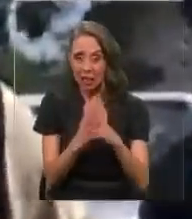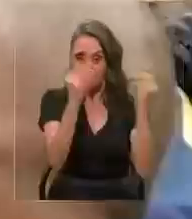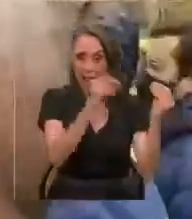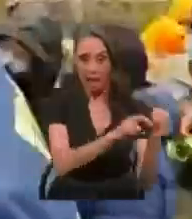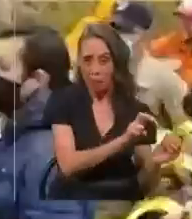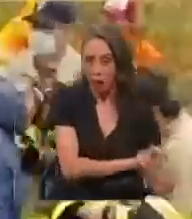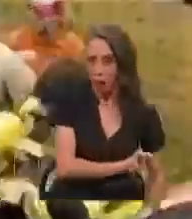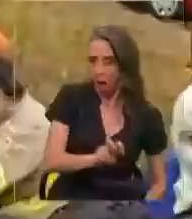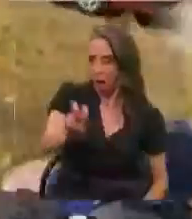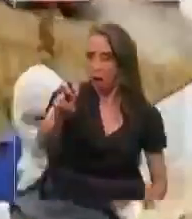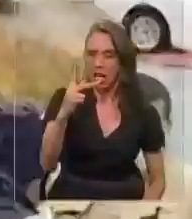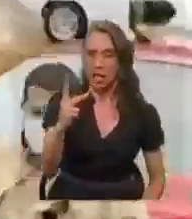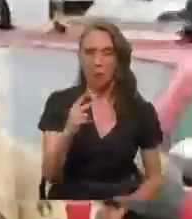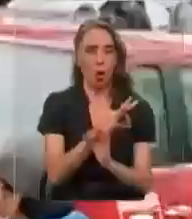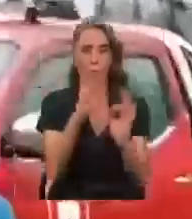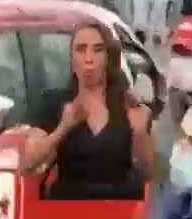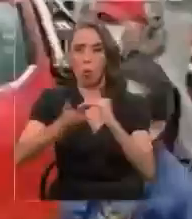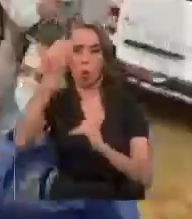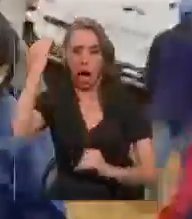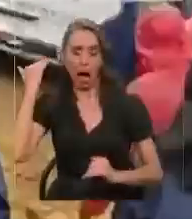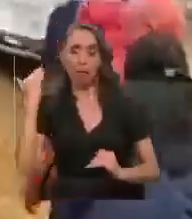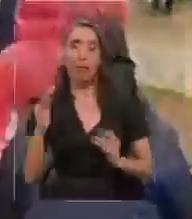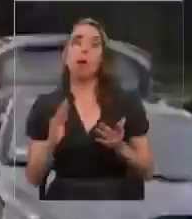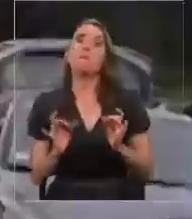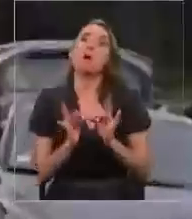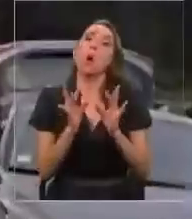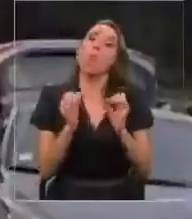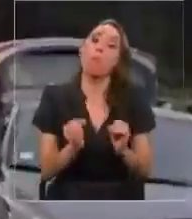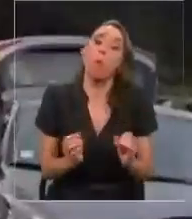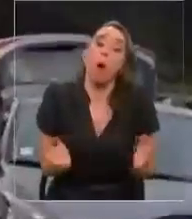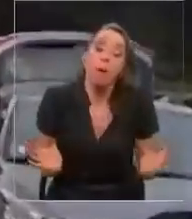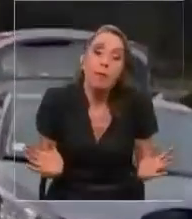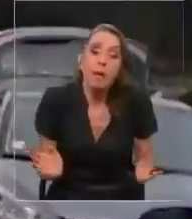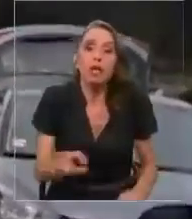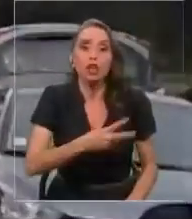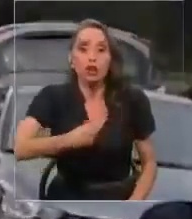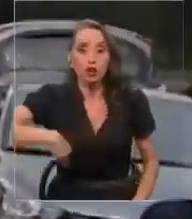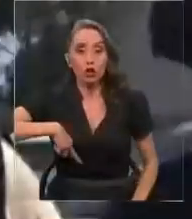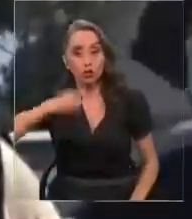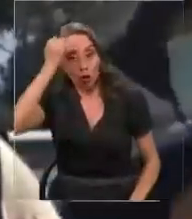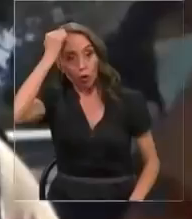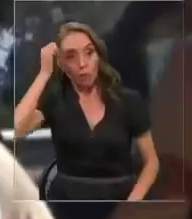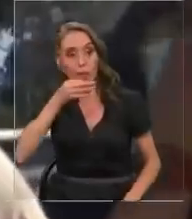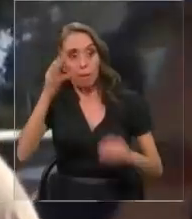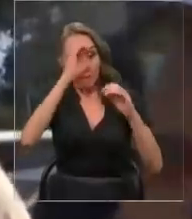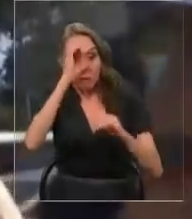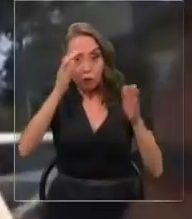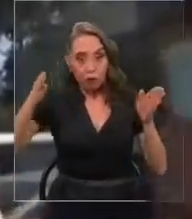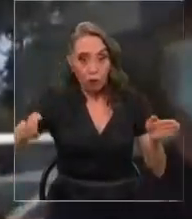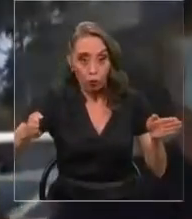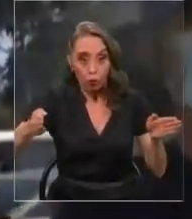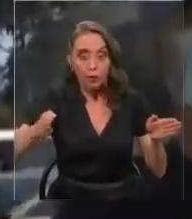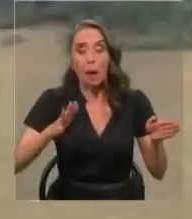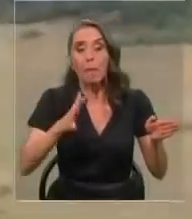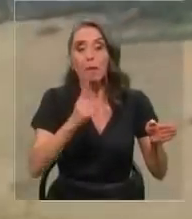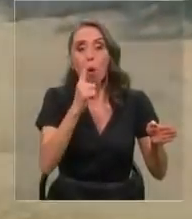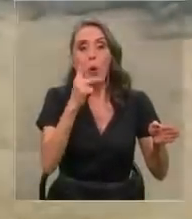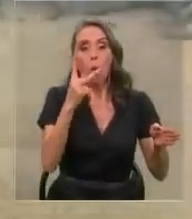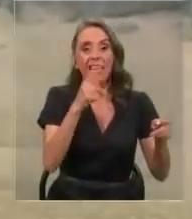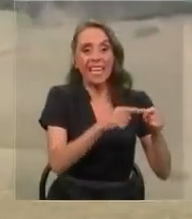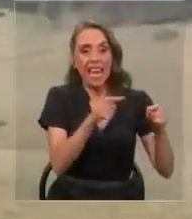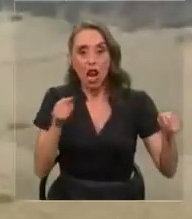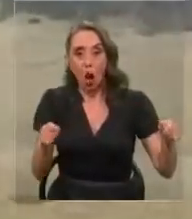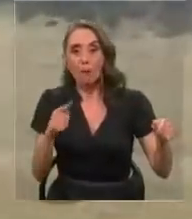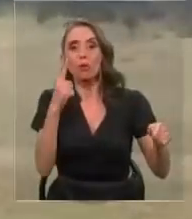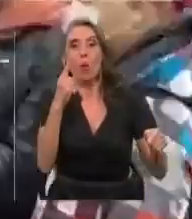camine tantos kilómetros, no lo hemos tenido, pero tampoco lo podemos descartar. Entonces nosotros nos enfocamos en una búsqueda aproximadamente de 1,5 kilómetros, 2 kilómetros. Pero